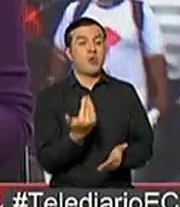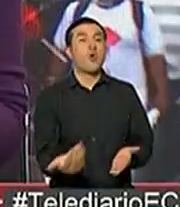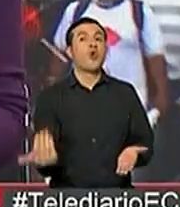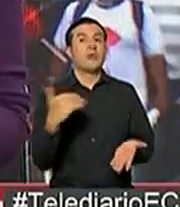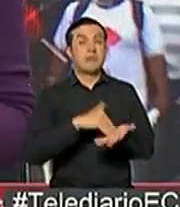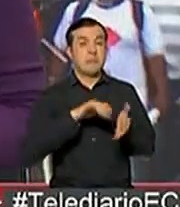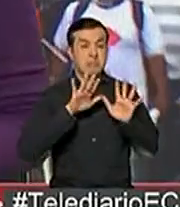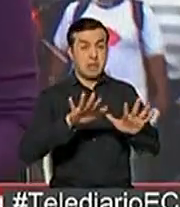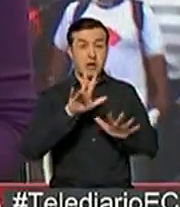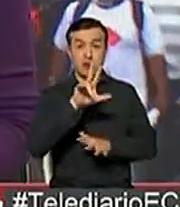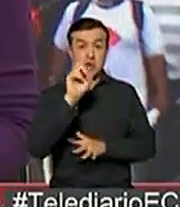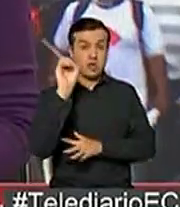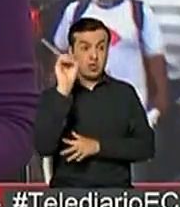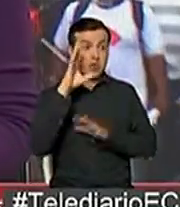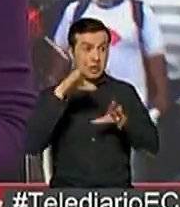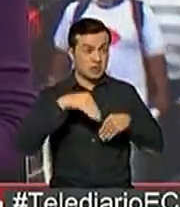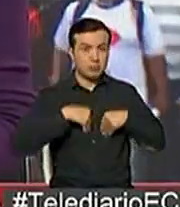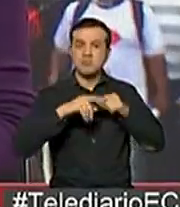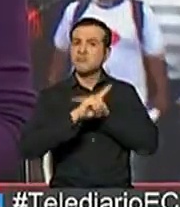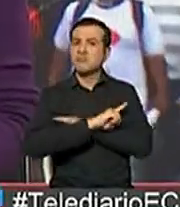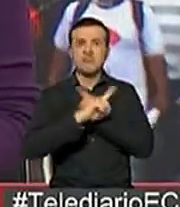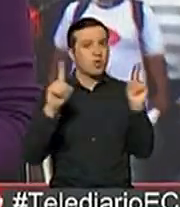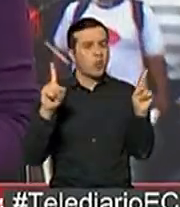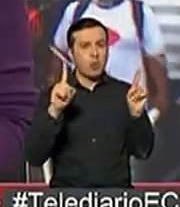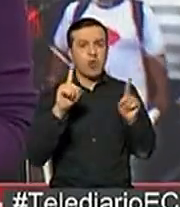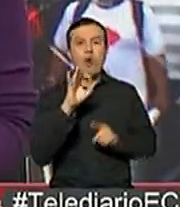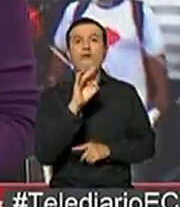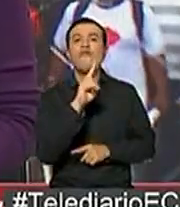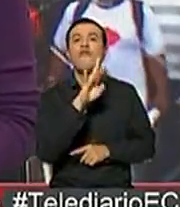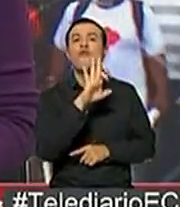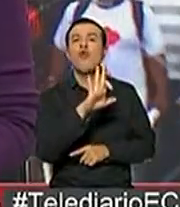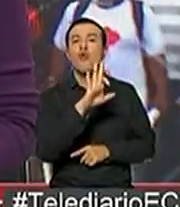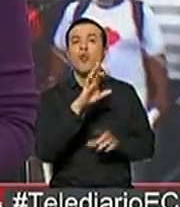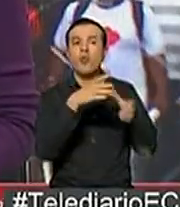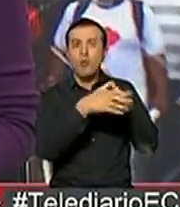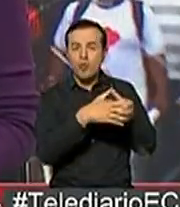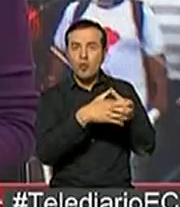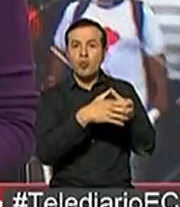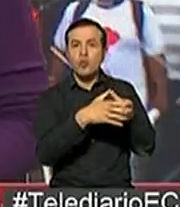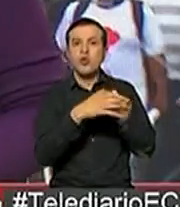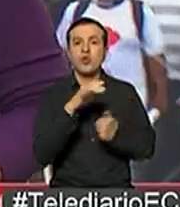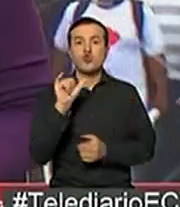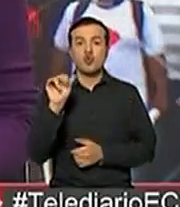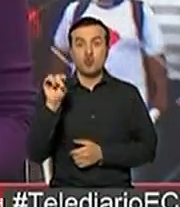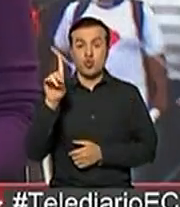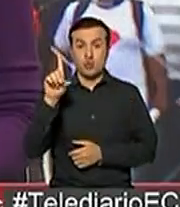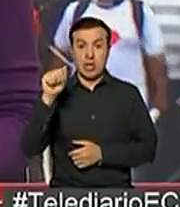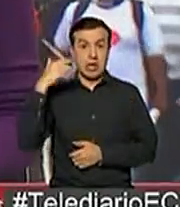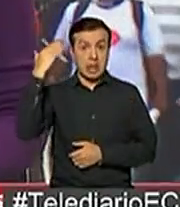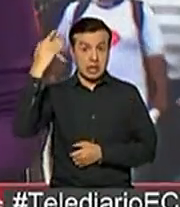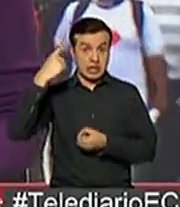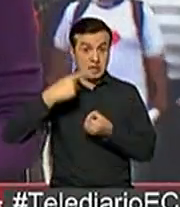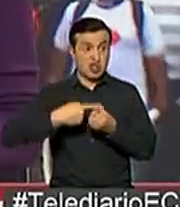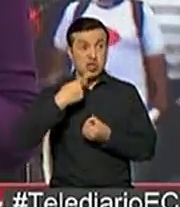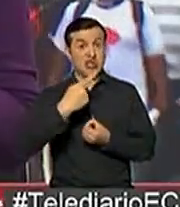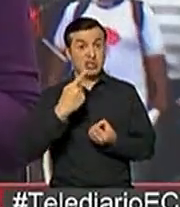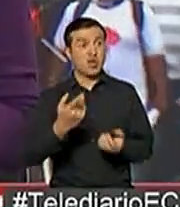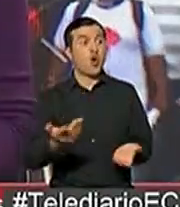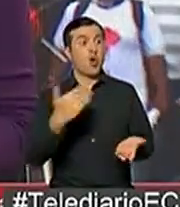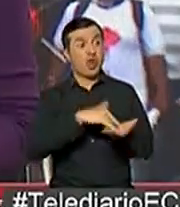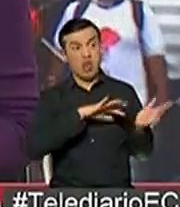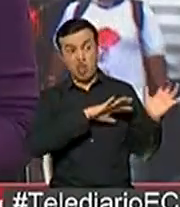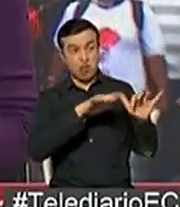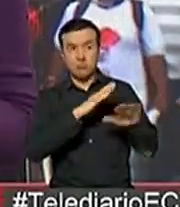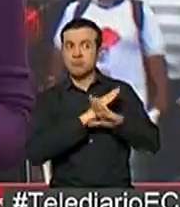para el 30 de octubre por el frente unitario de trabajadores jorge yunda dijo que no permitirá el caos en la ciudad y que se